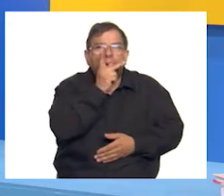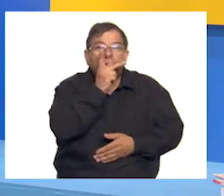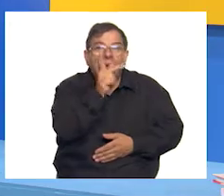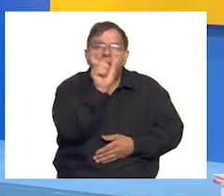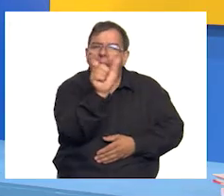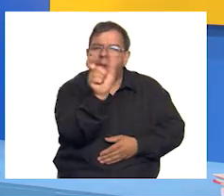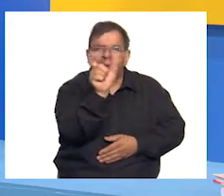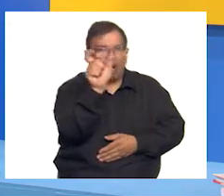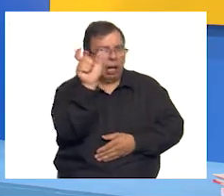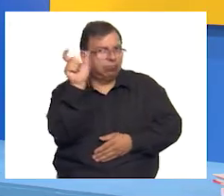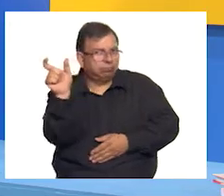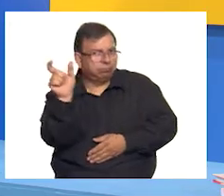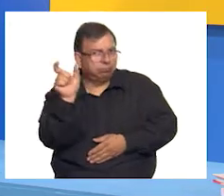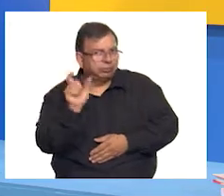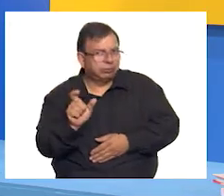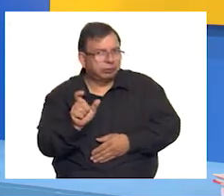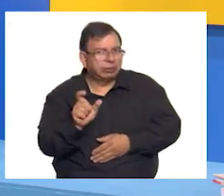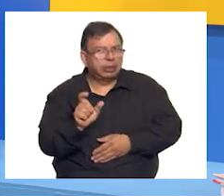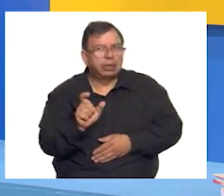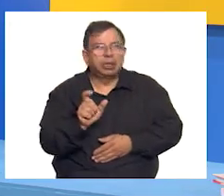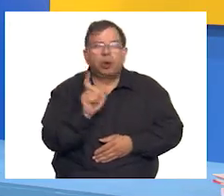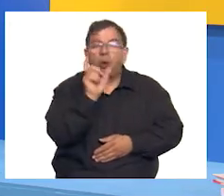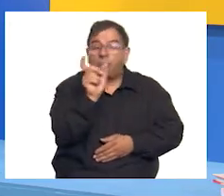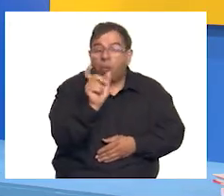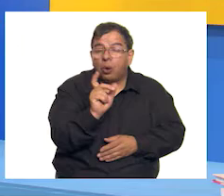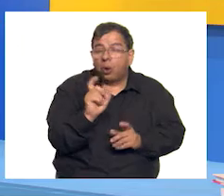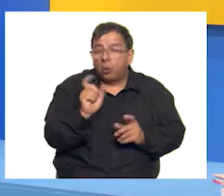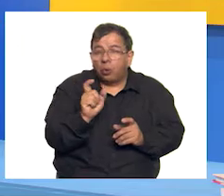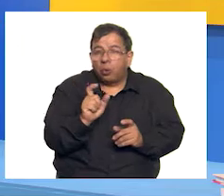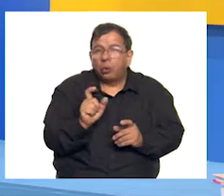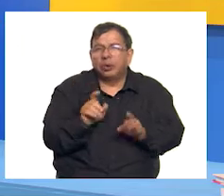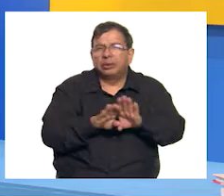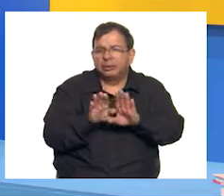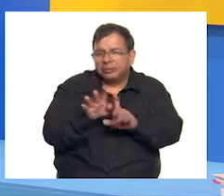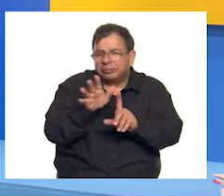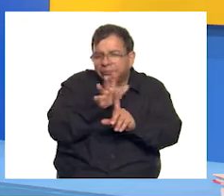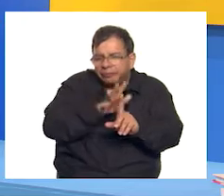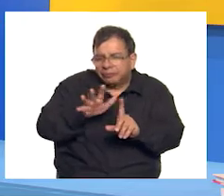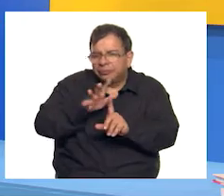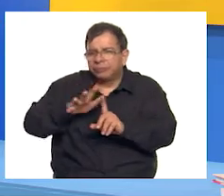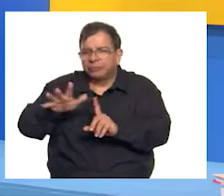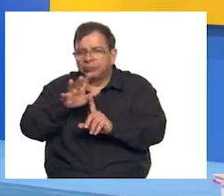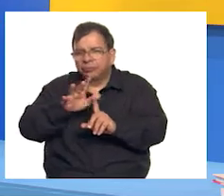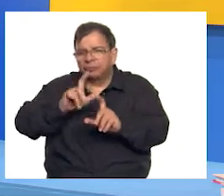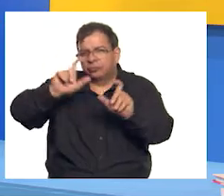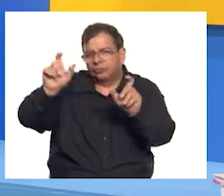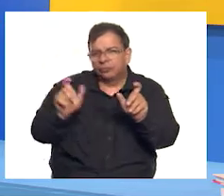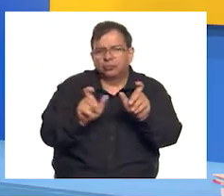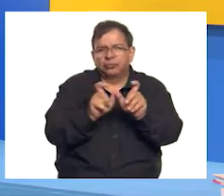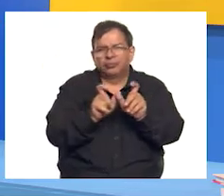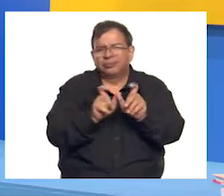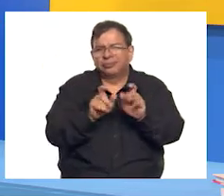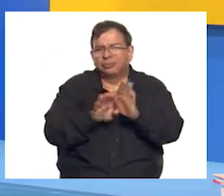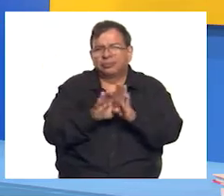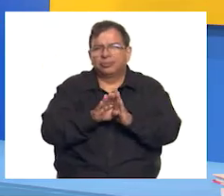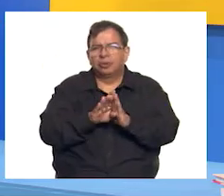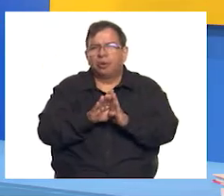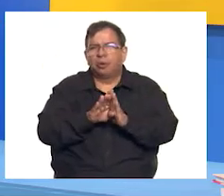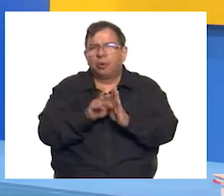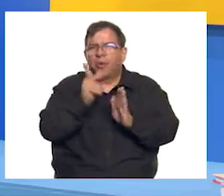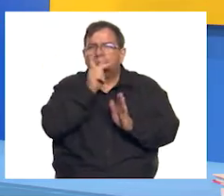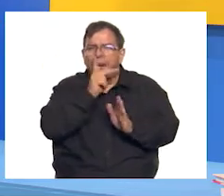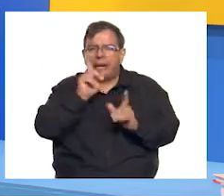sueltas y solo en algunos casos, cuando el término se utiliza en ámbitos distintos, se incorporan, por llamarlos de algún modo,